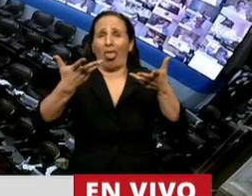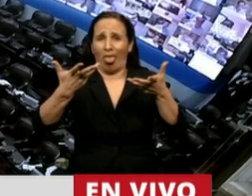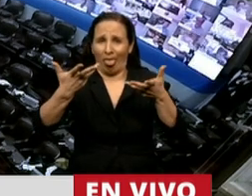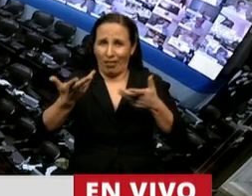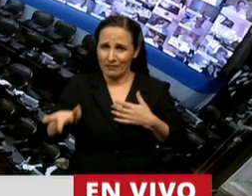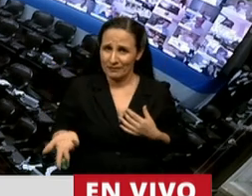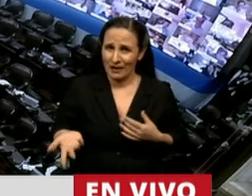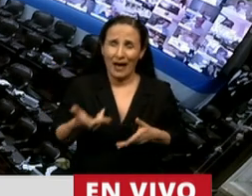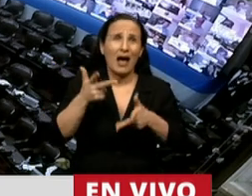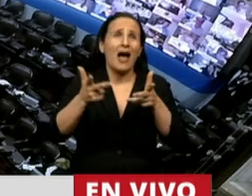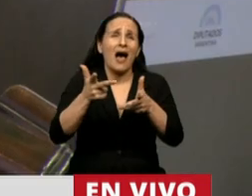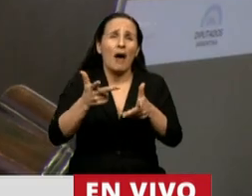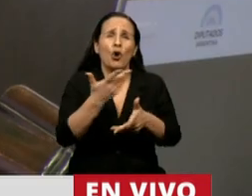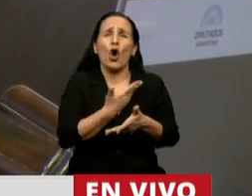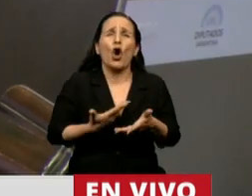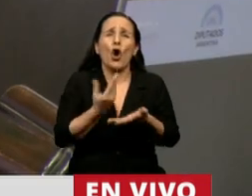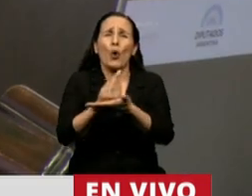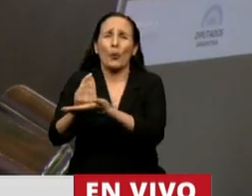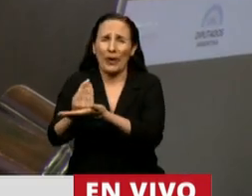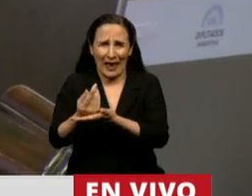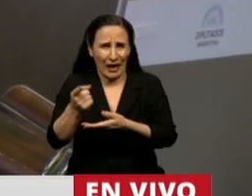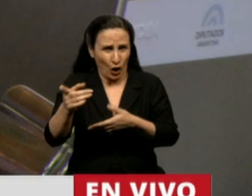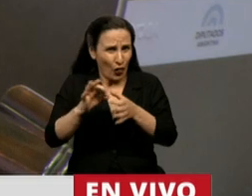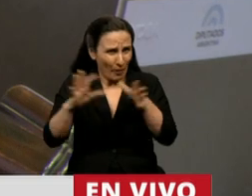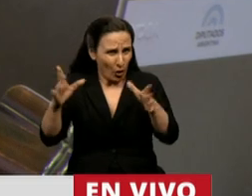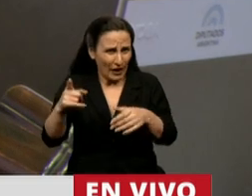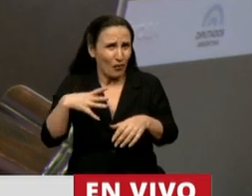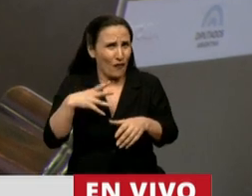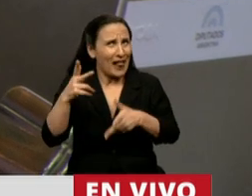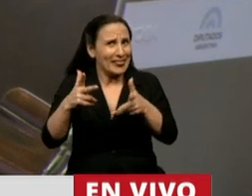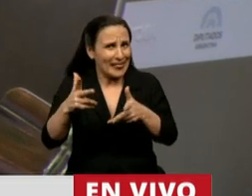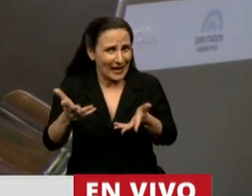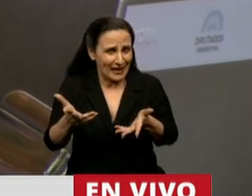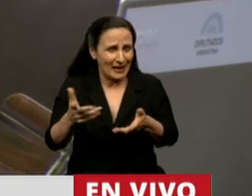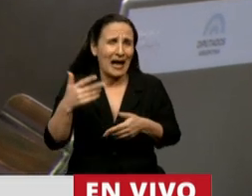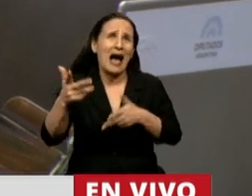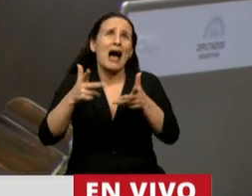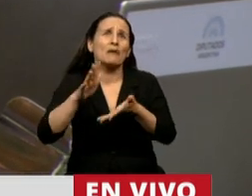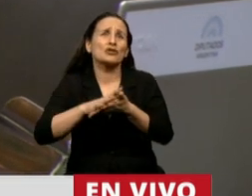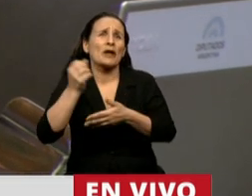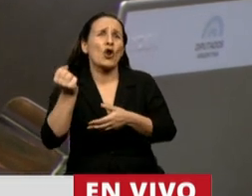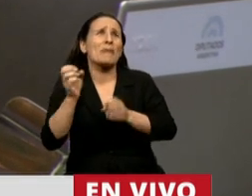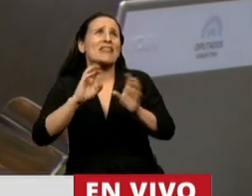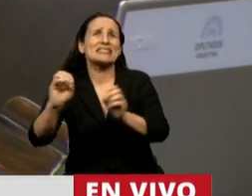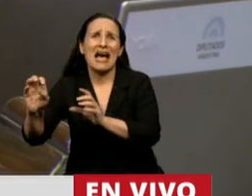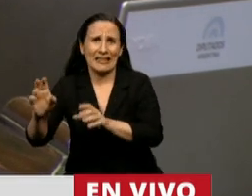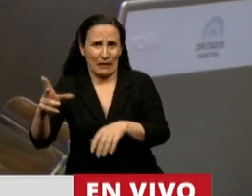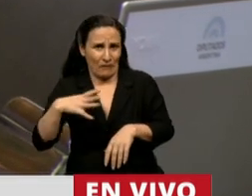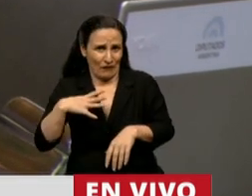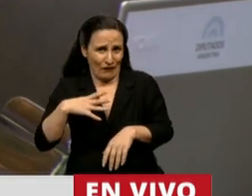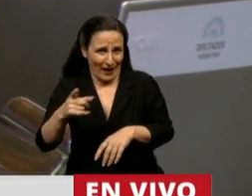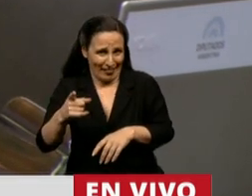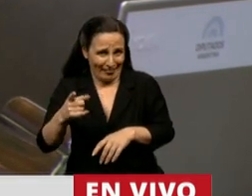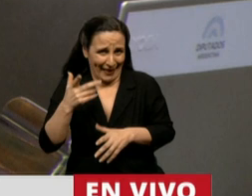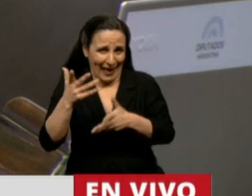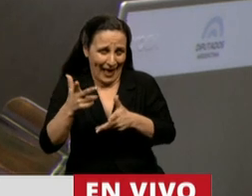mención a varios gobiernos y saltó algunos nosotros de orden democrático también para hablar de las desastres económicos de la Argentina